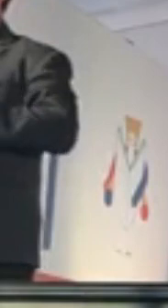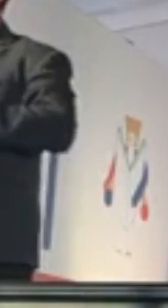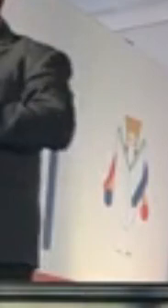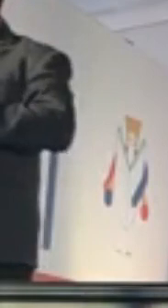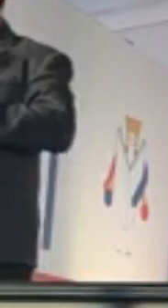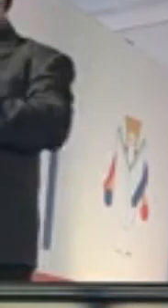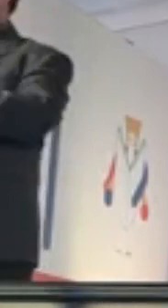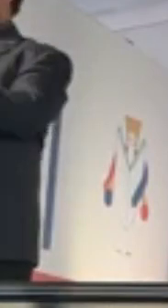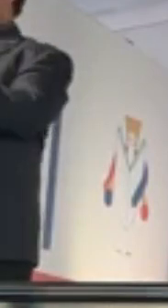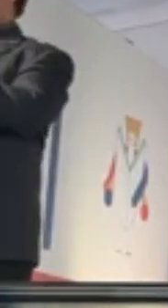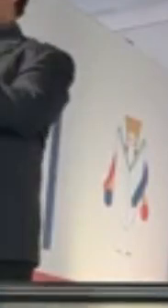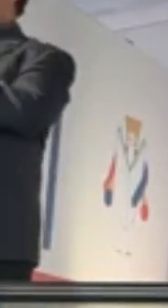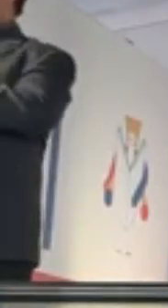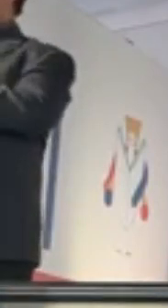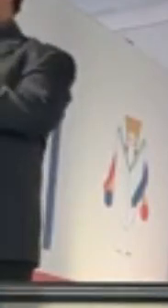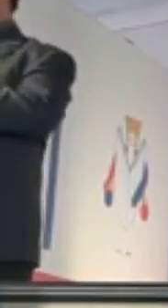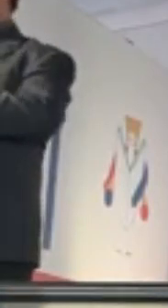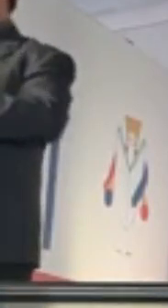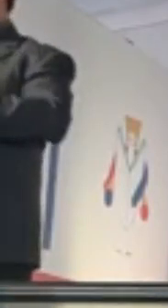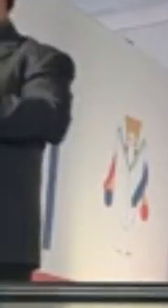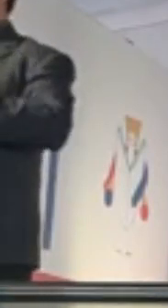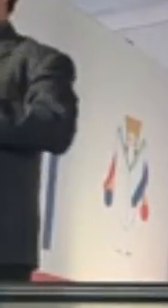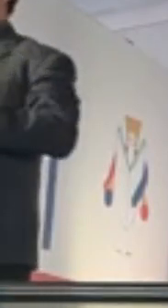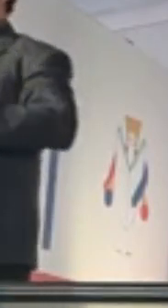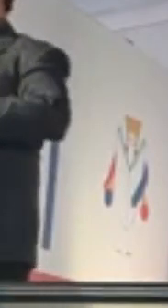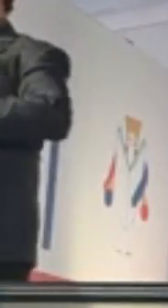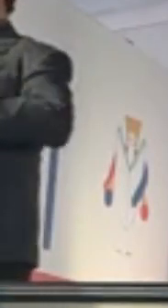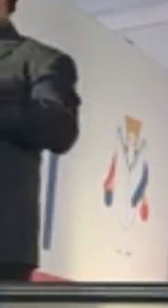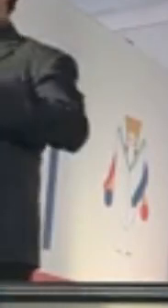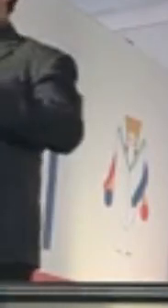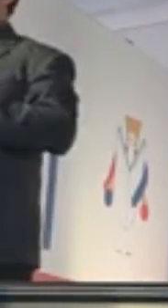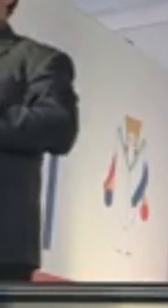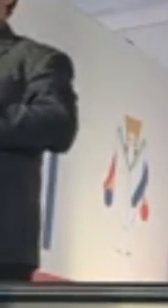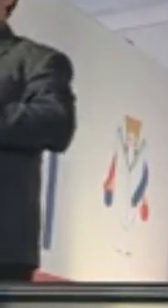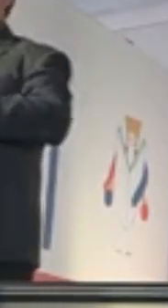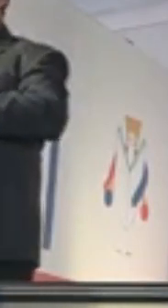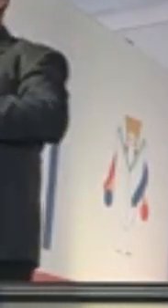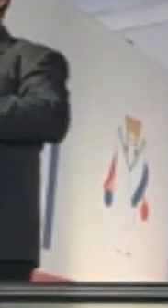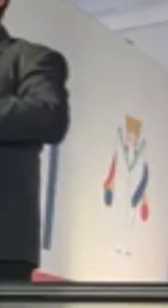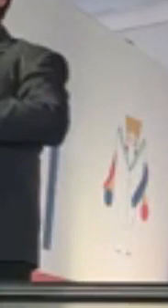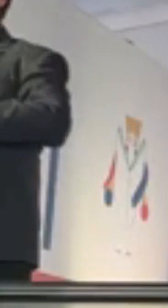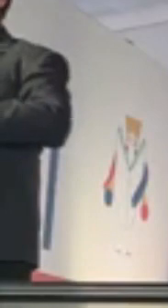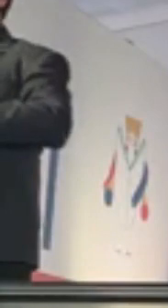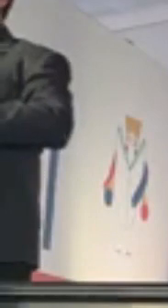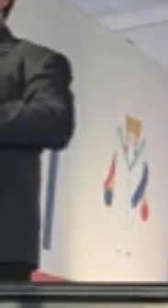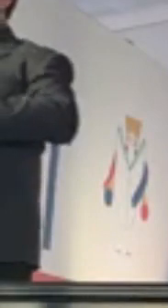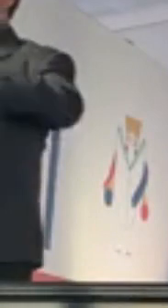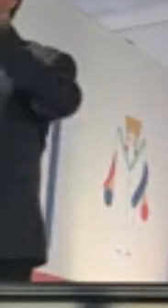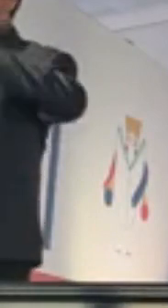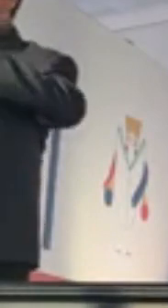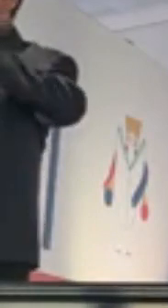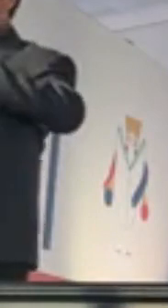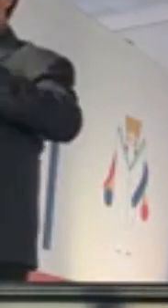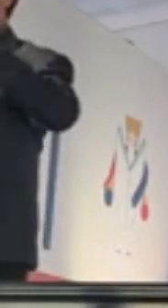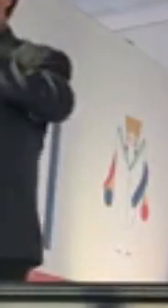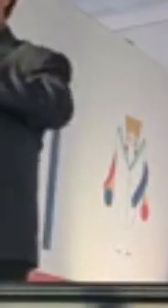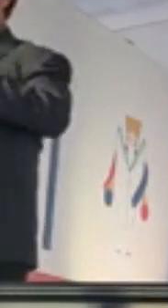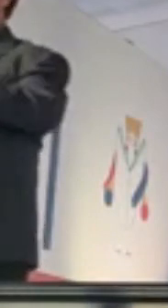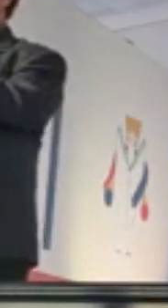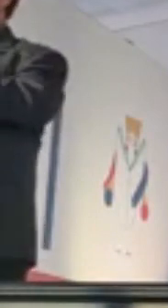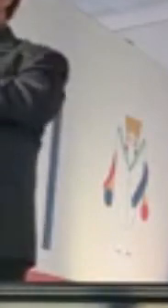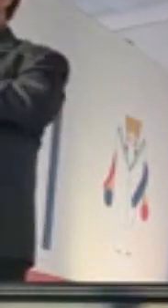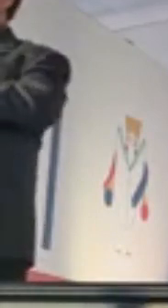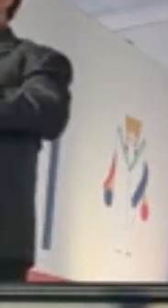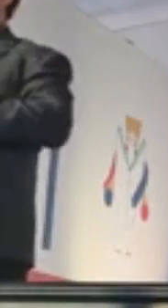difícil identificarse con él. Por tanto, yo siempre me posiciono en una visión de clase y, bueno, ¿qué sucede en